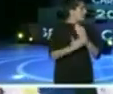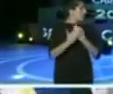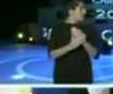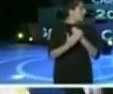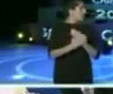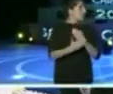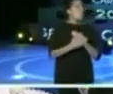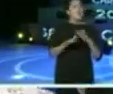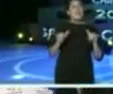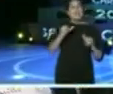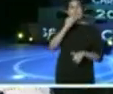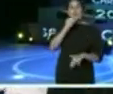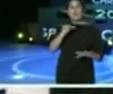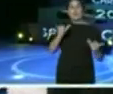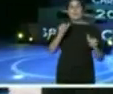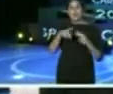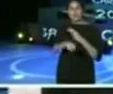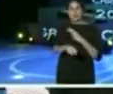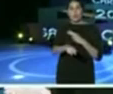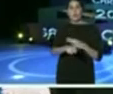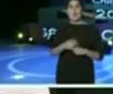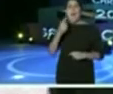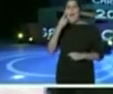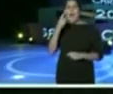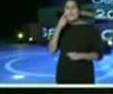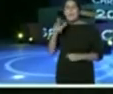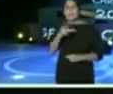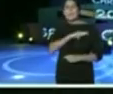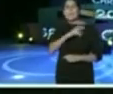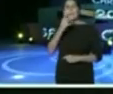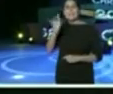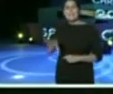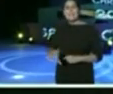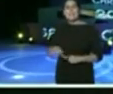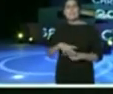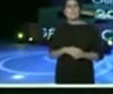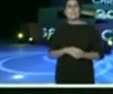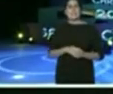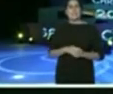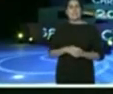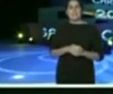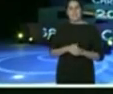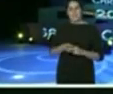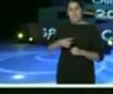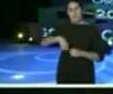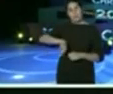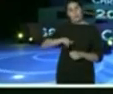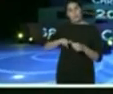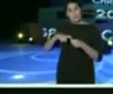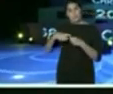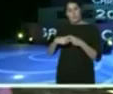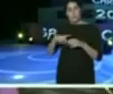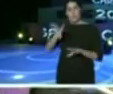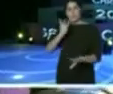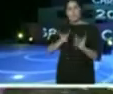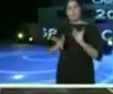Nipi Coricorto nos va a desvelar a quién va el premio este año. Bueno, los componentes de la Murga Ni Pico Ni Corto hemos decidido